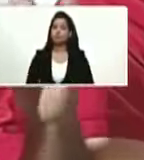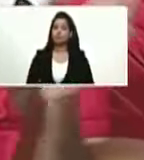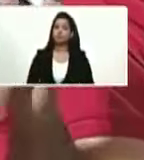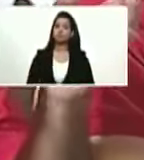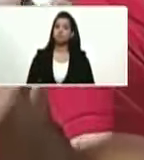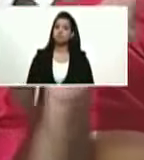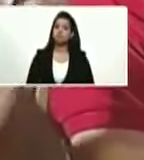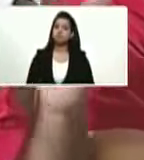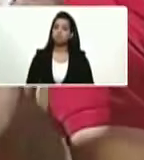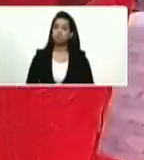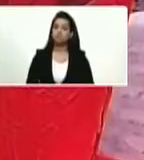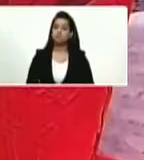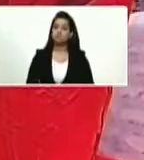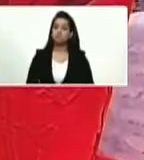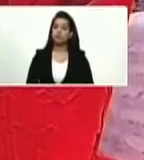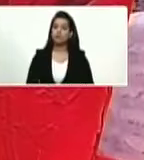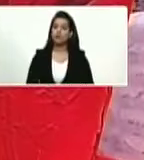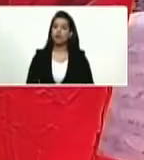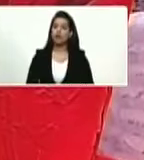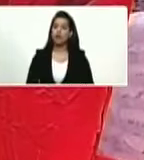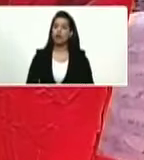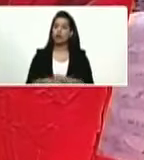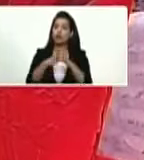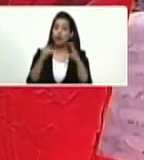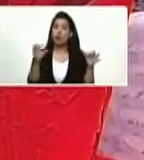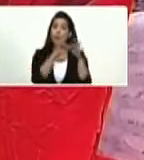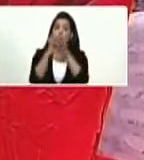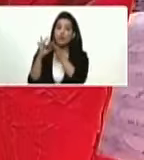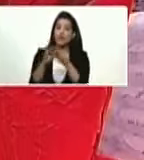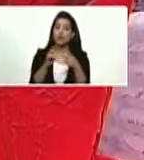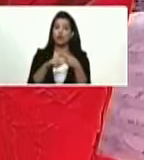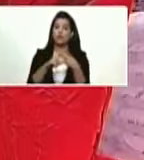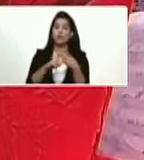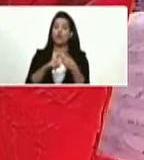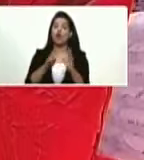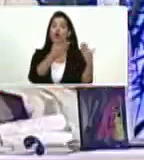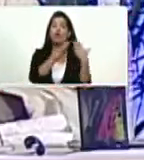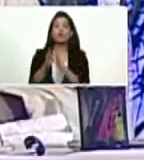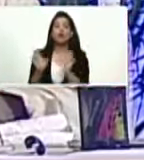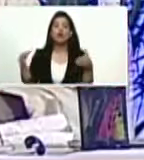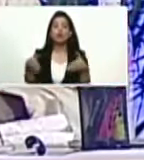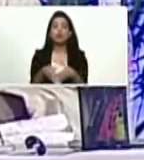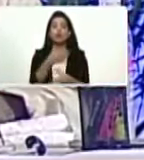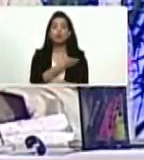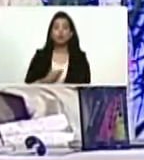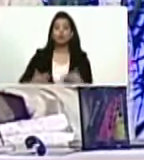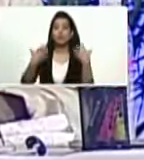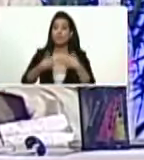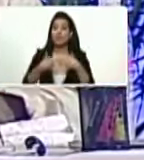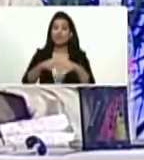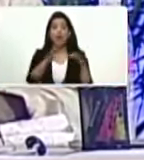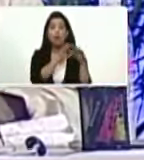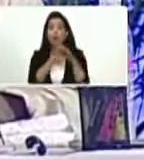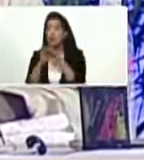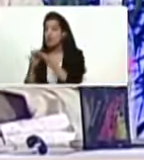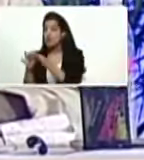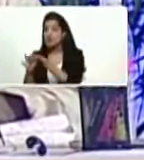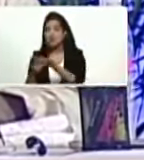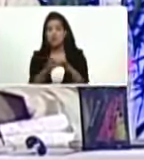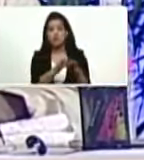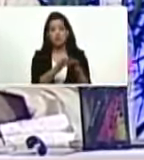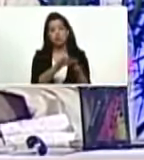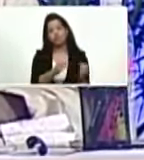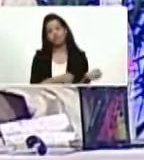Clase obrera unida y comunidad empresarial trabajadora jamás seremos